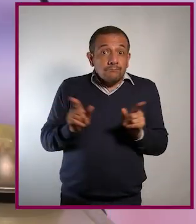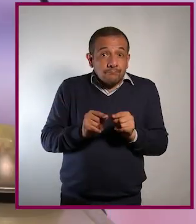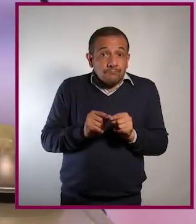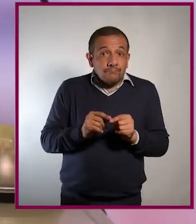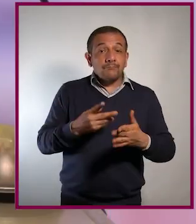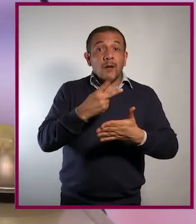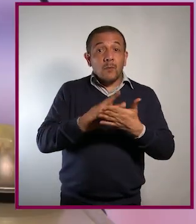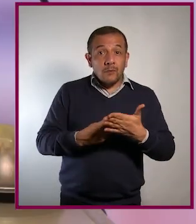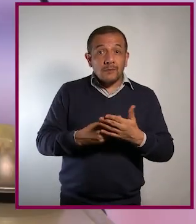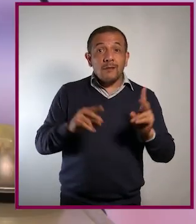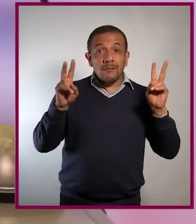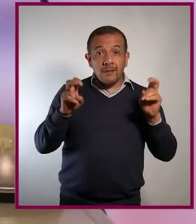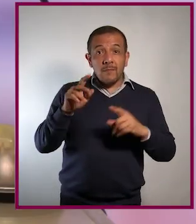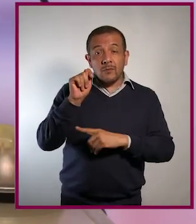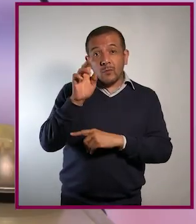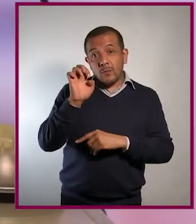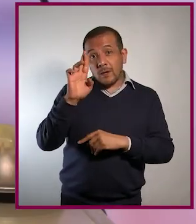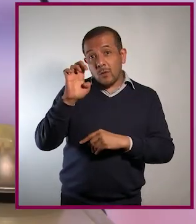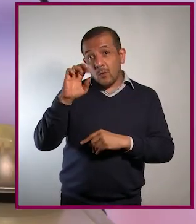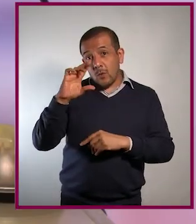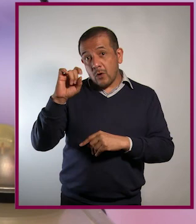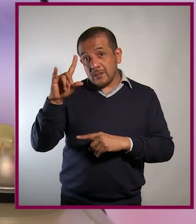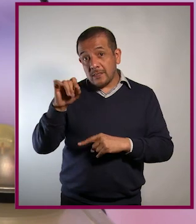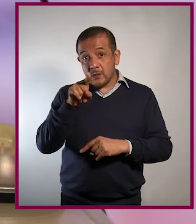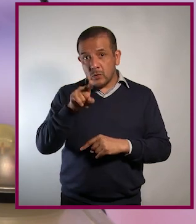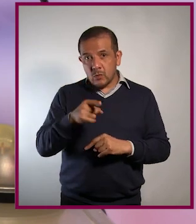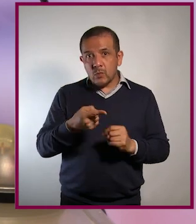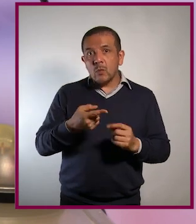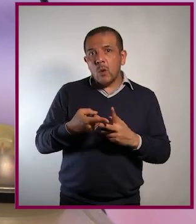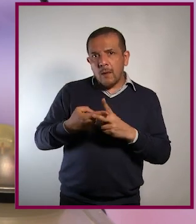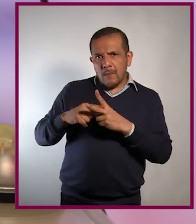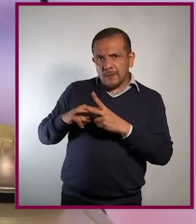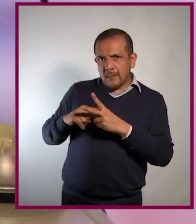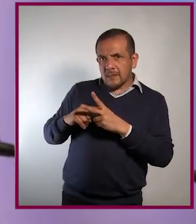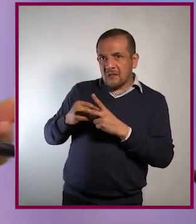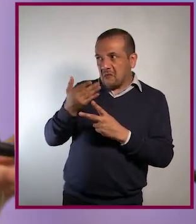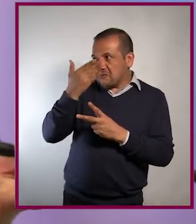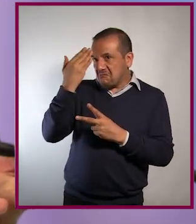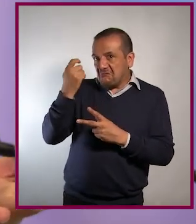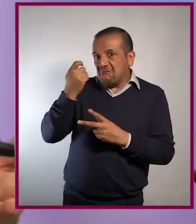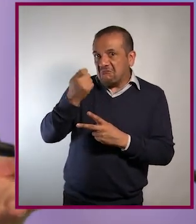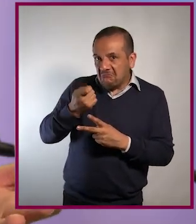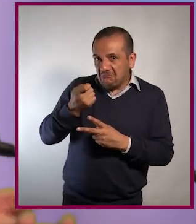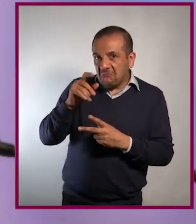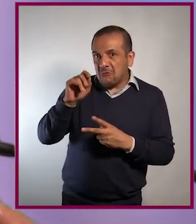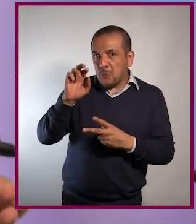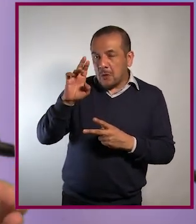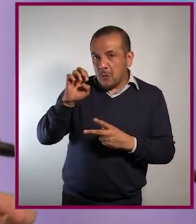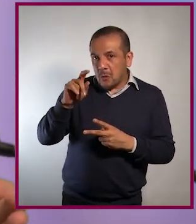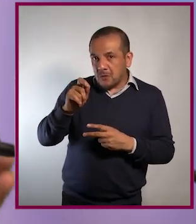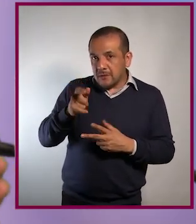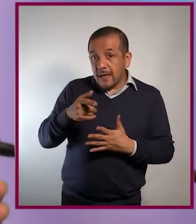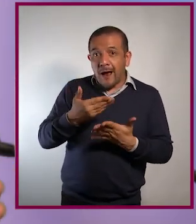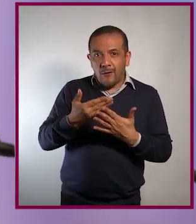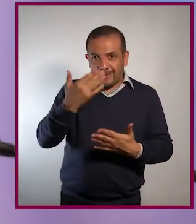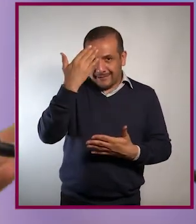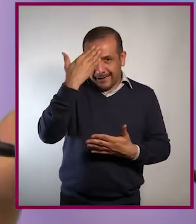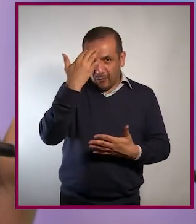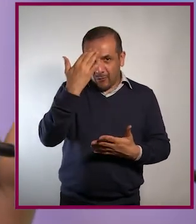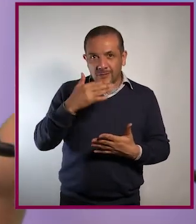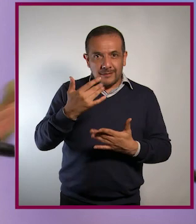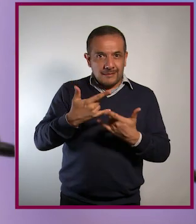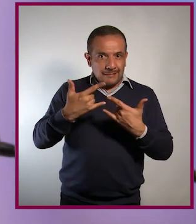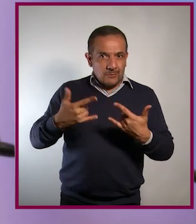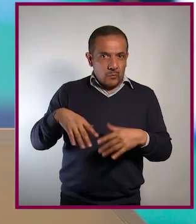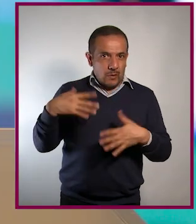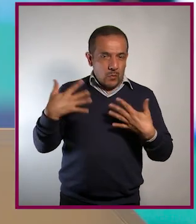Llegamos al final de este programa sobre la tuberculosis. Si empezaste sin saber cuál era la enfermedad infecciosa más mortal de la historia, ahora